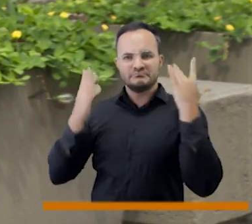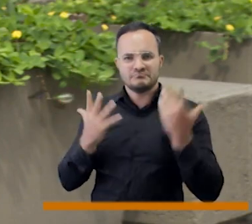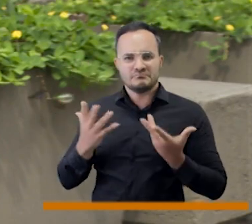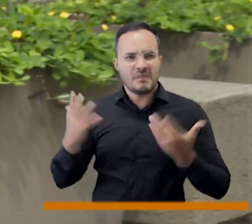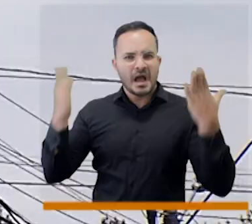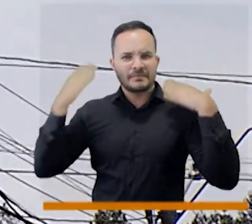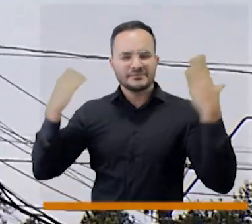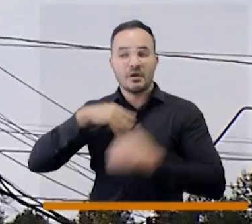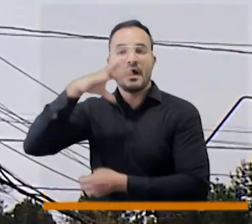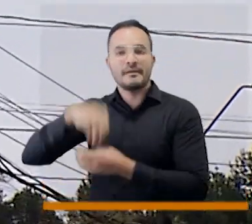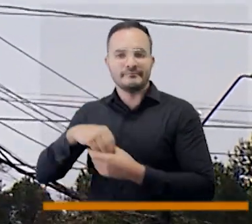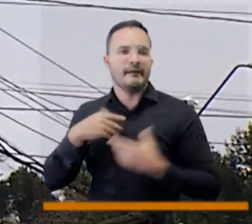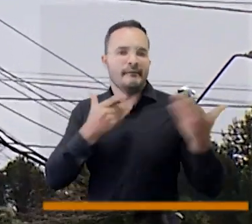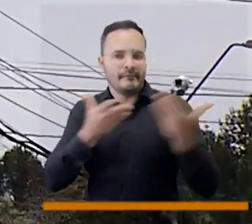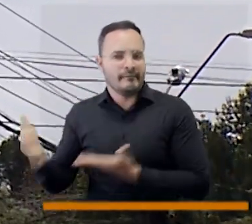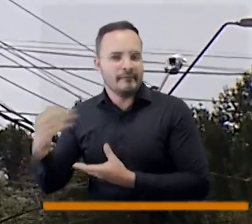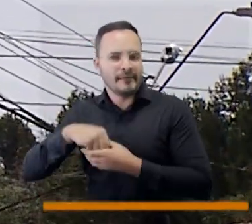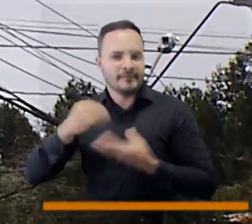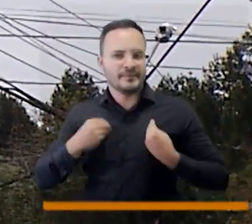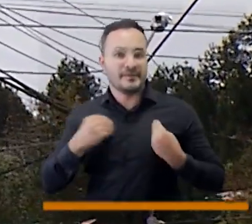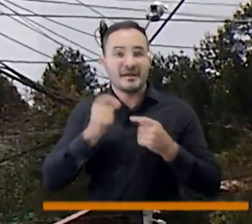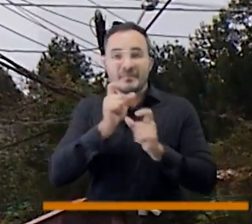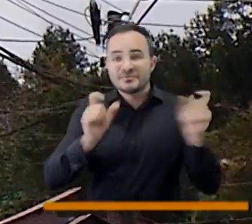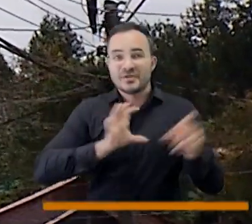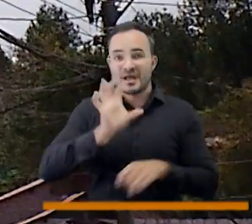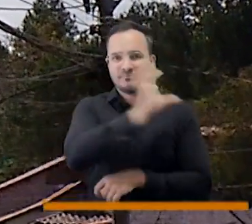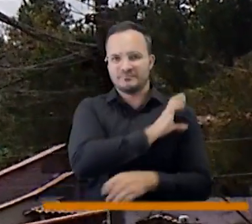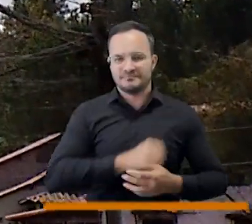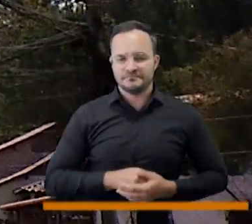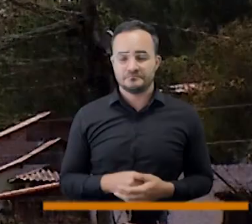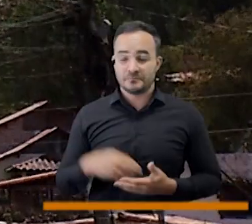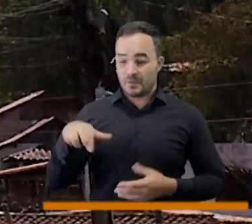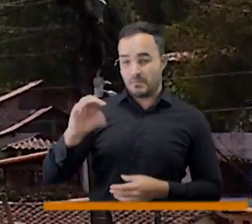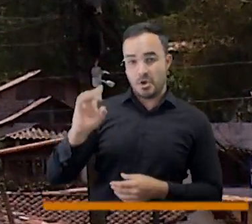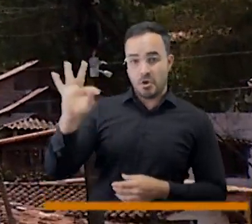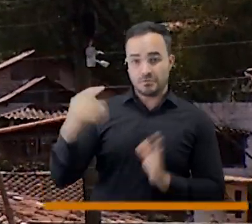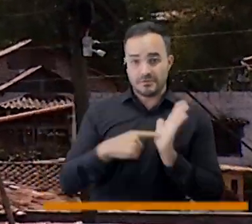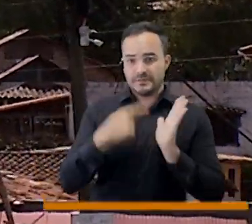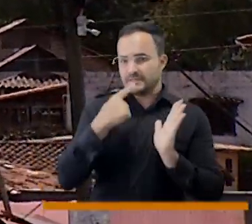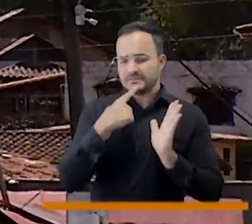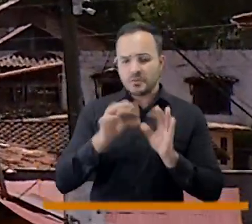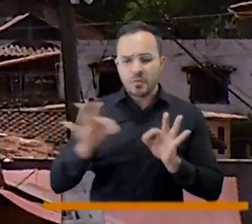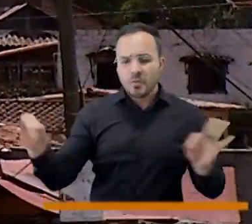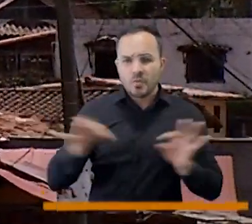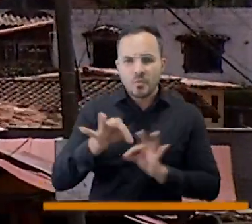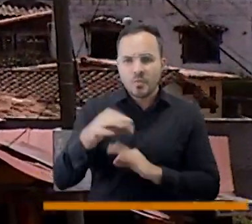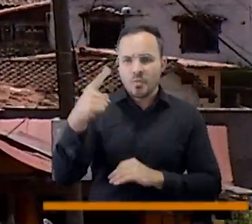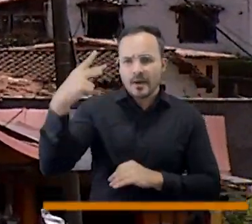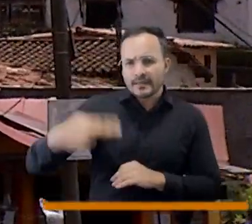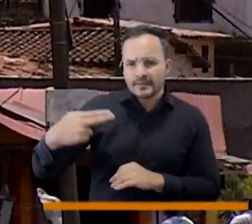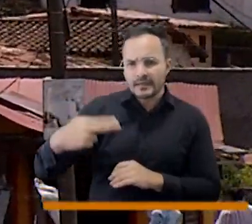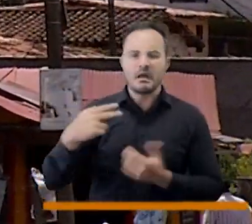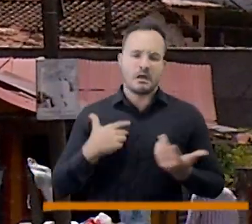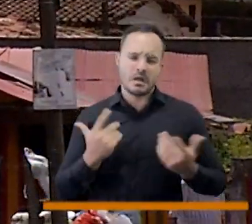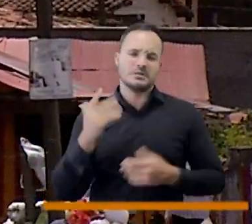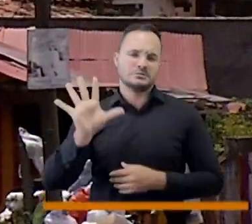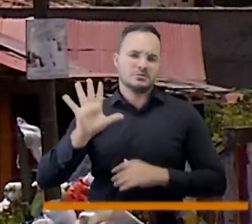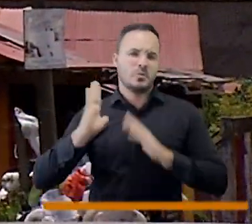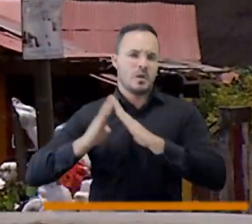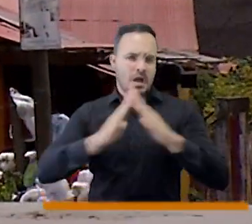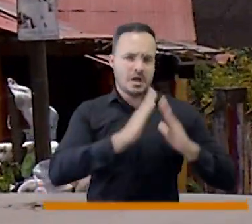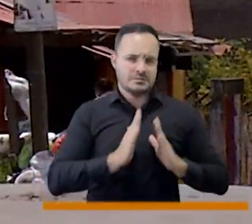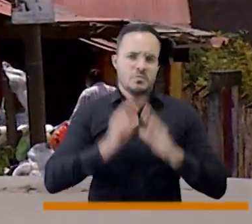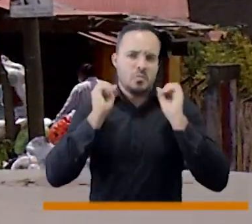cerca de la ciudad. Aseguran que el POT de Santa Elena permite que en una hectárea haya entre 5 y 7 casas, y que